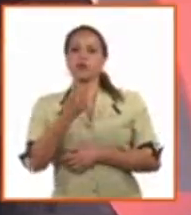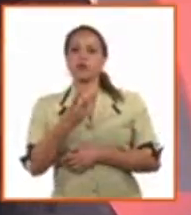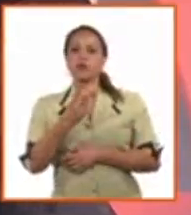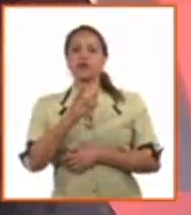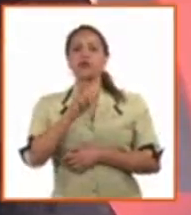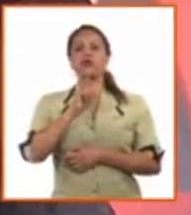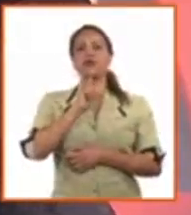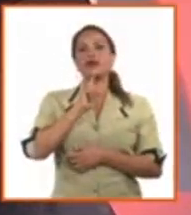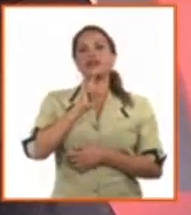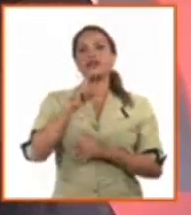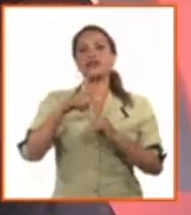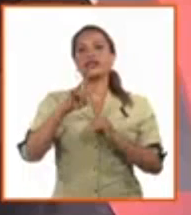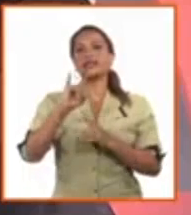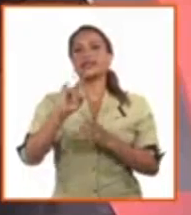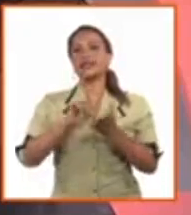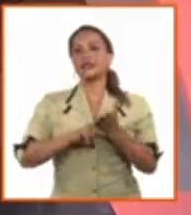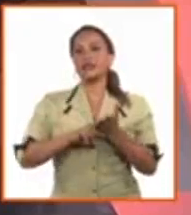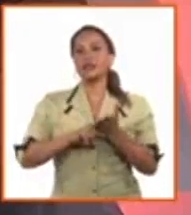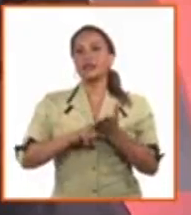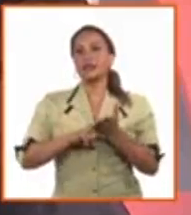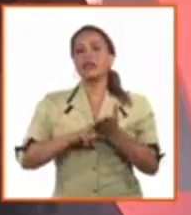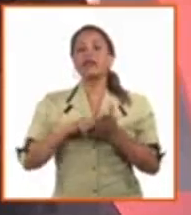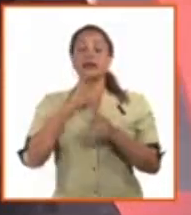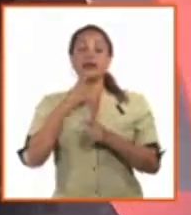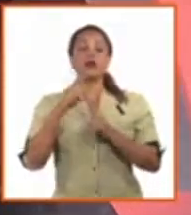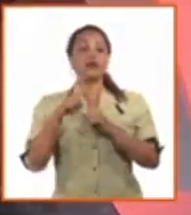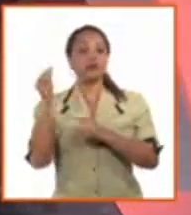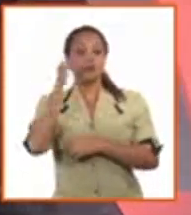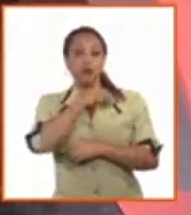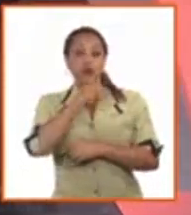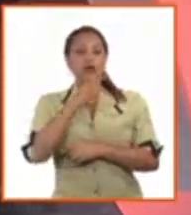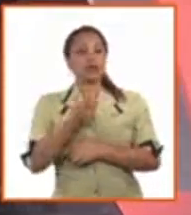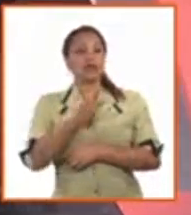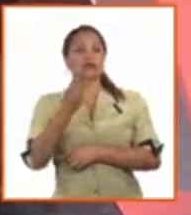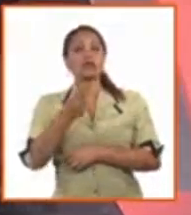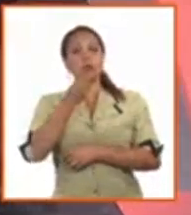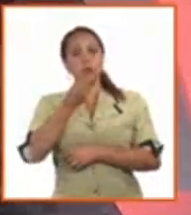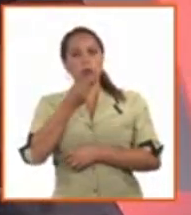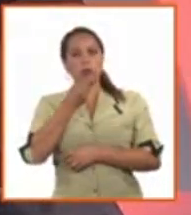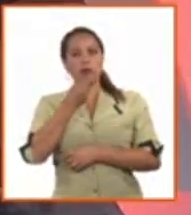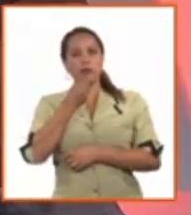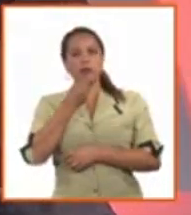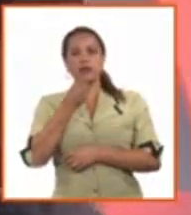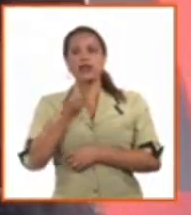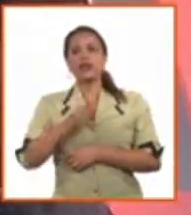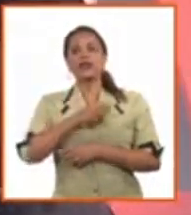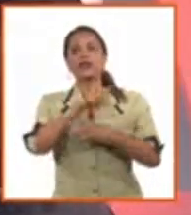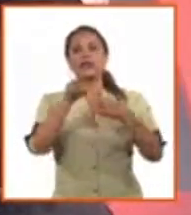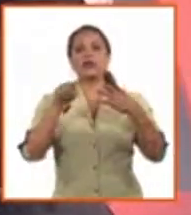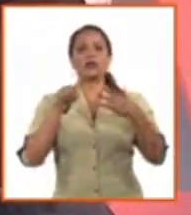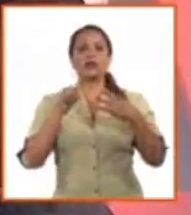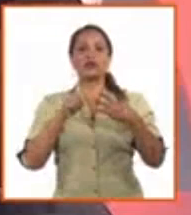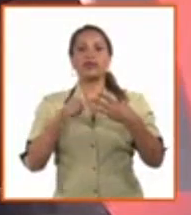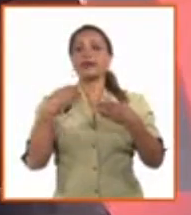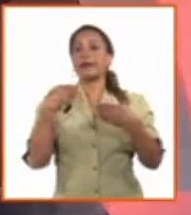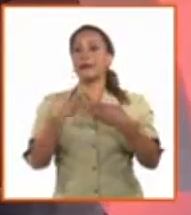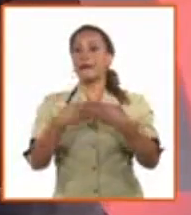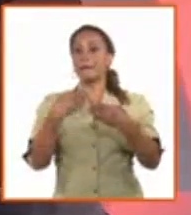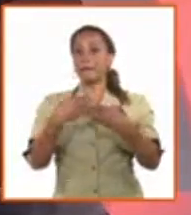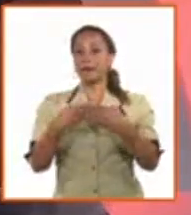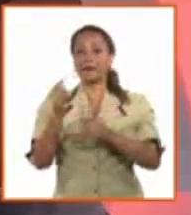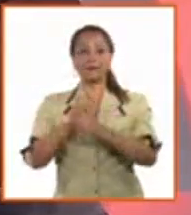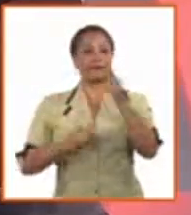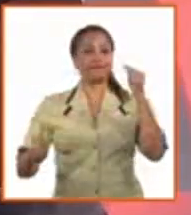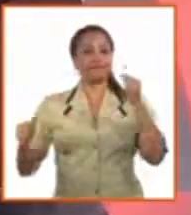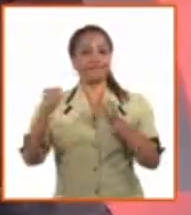los bien de estilo y los desayunos tecnológicos que permiten aunar digamos que los tres actores principales que influye en una